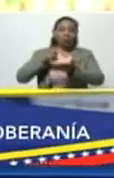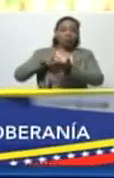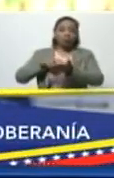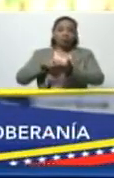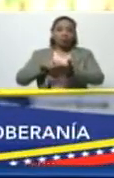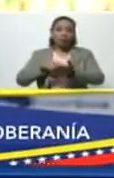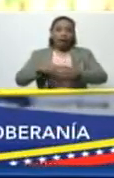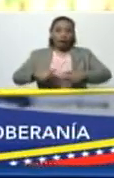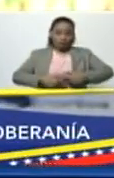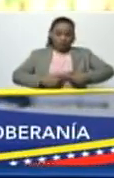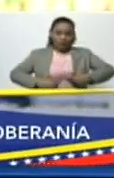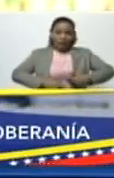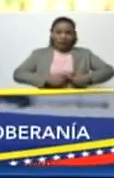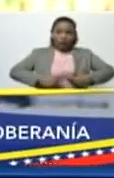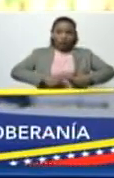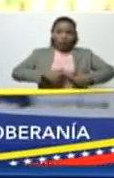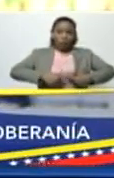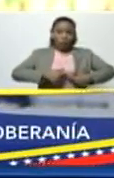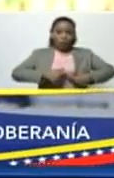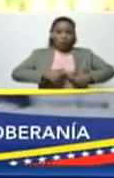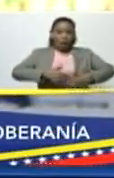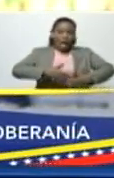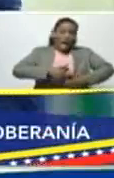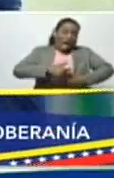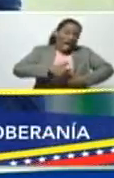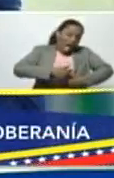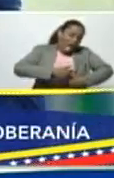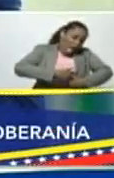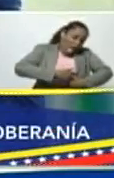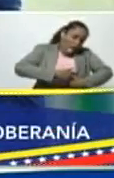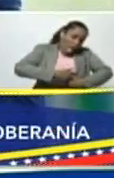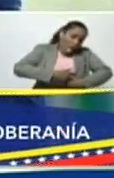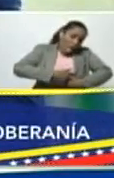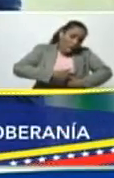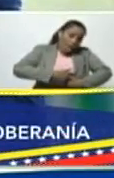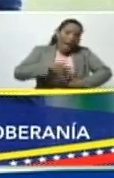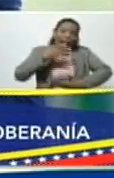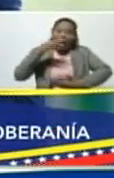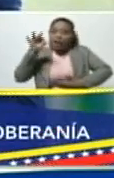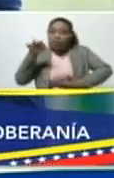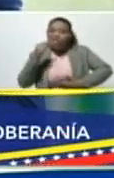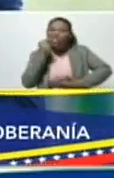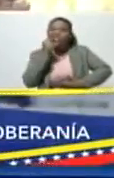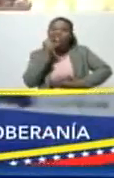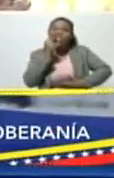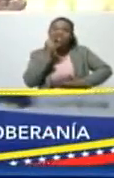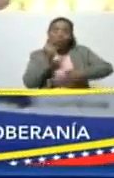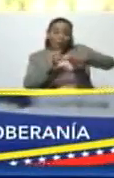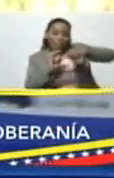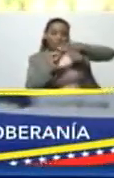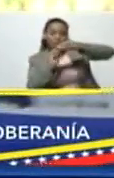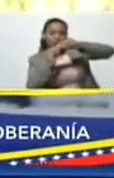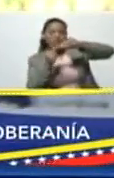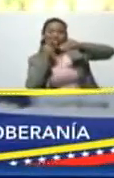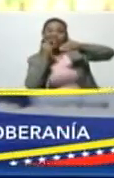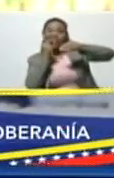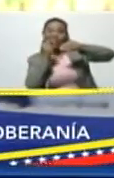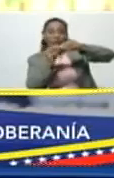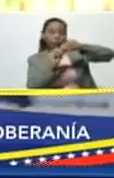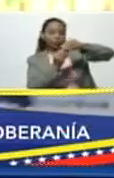úlceras, ¿verdad? De los dientes, de la pulpa dental y